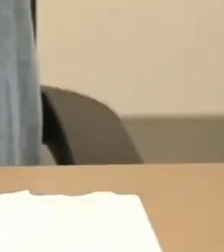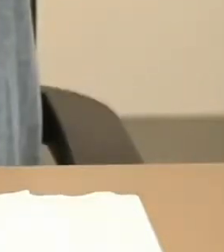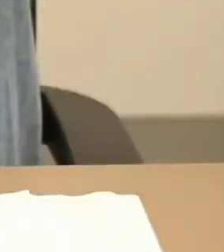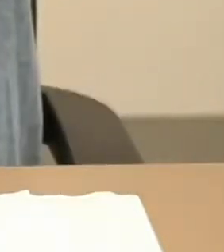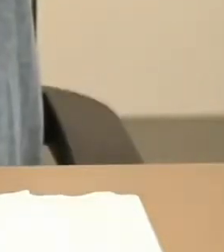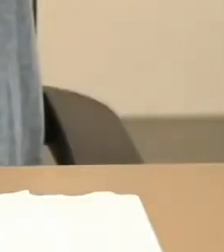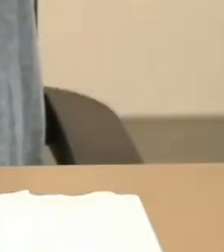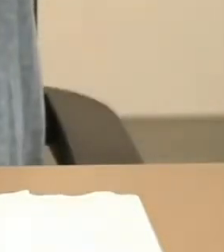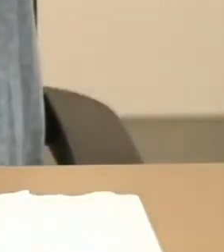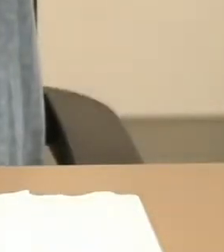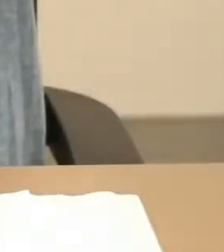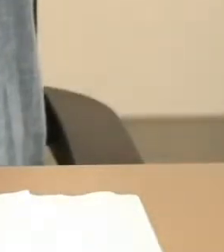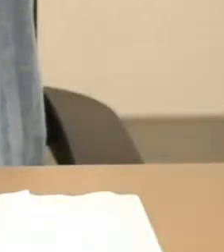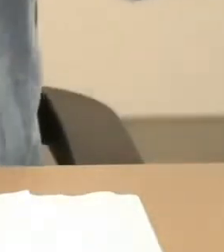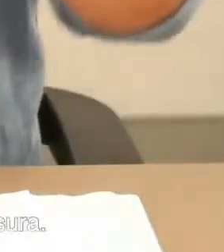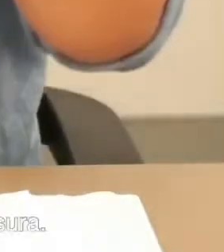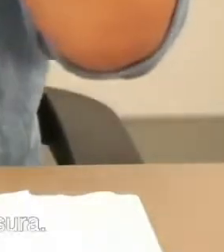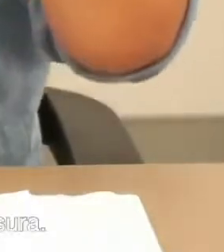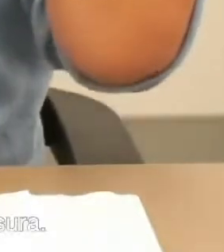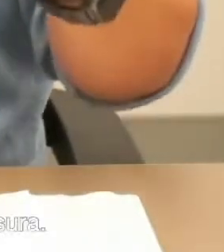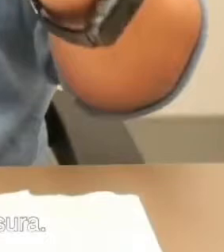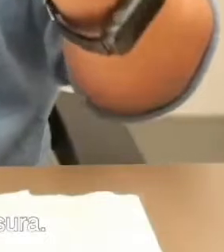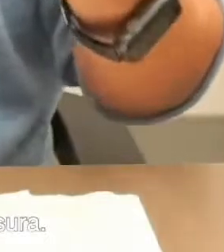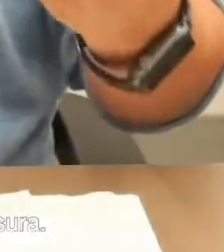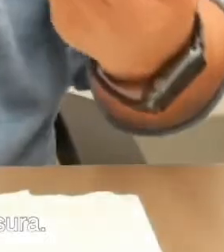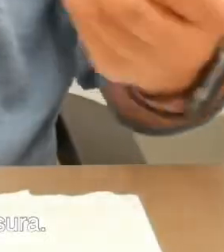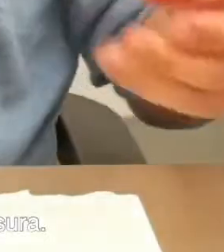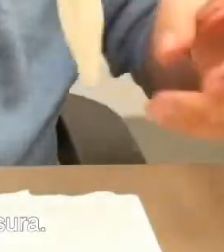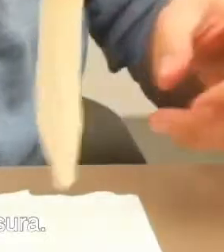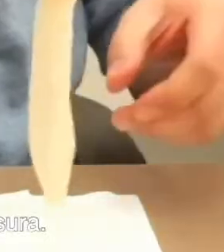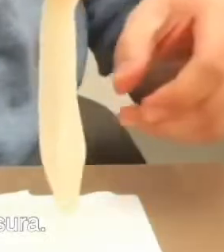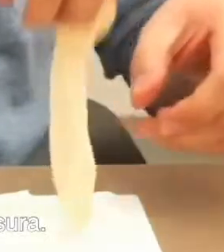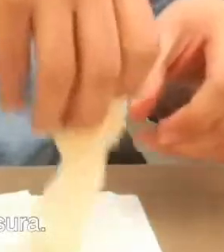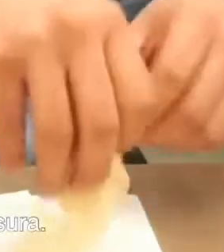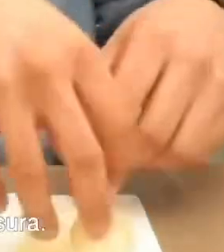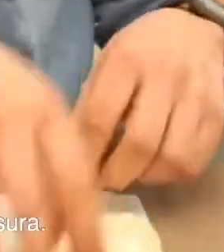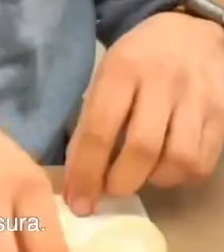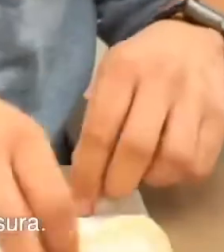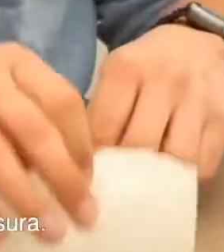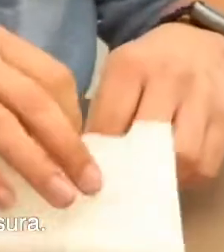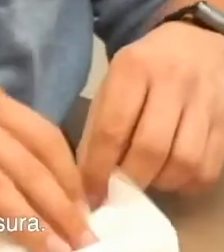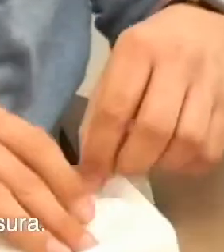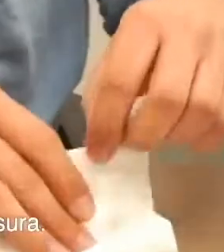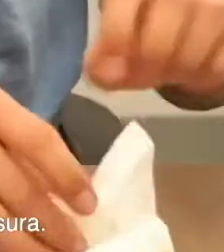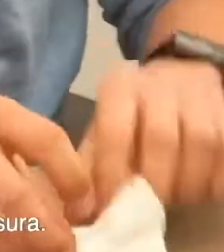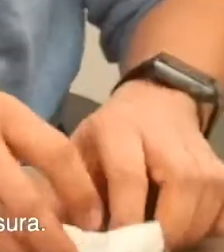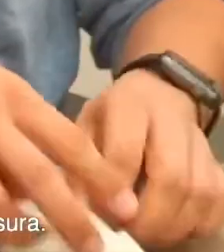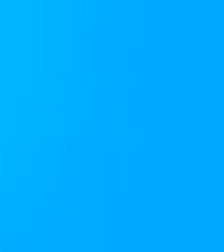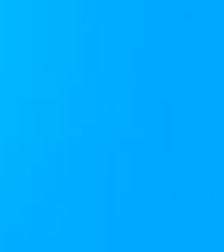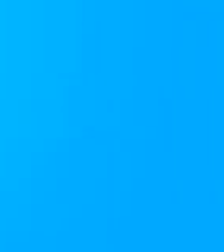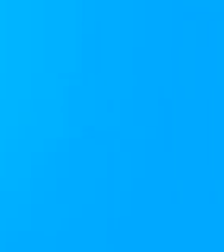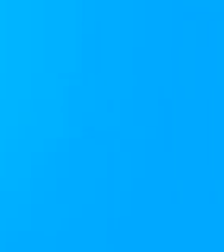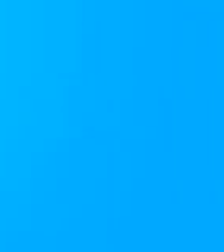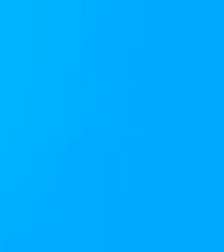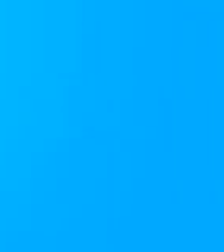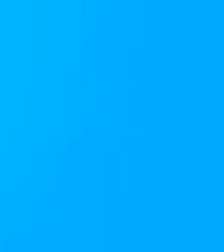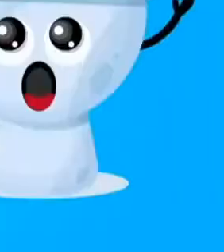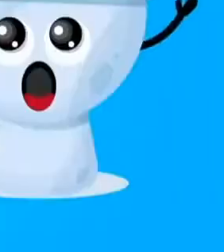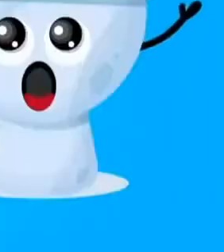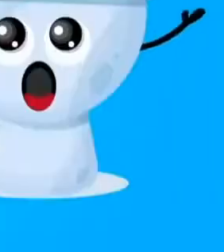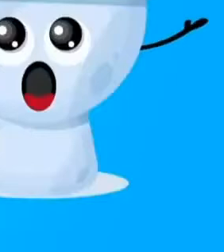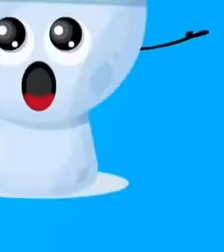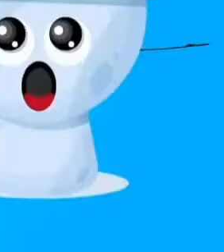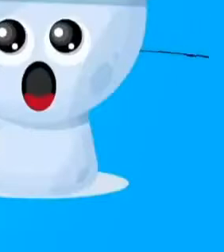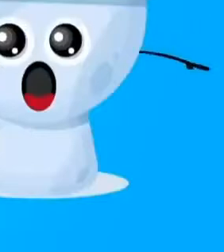erección, retíralo suavemente desde la punta, envuélvelo con papel y tíralo dentro del bote de basura. No